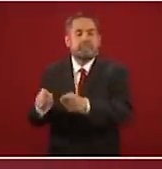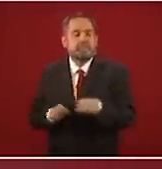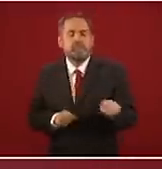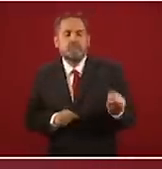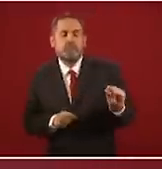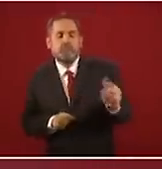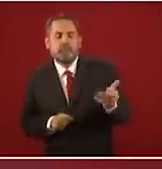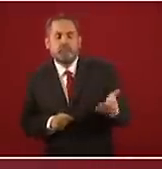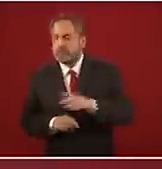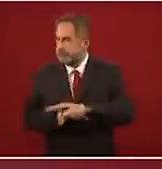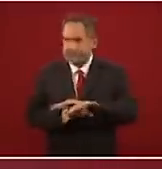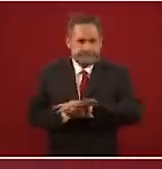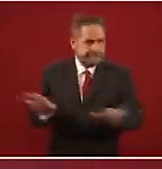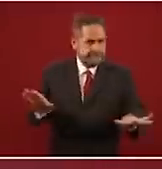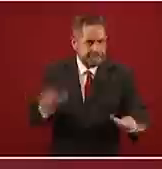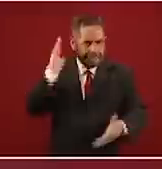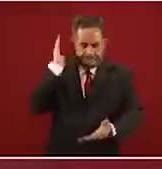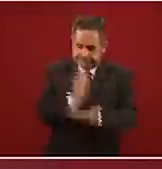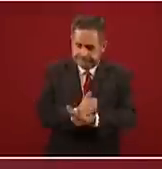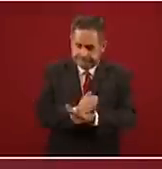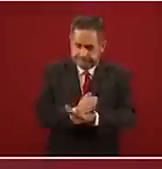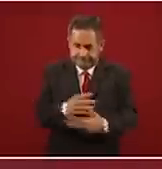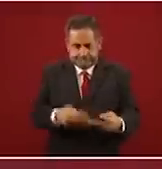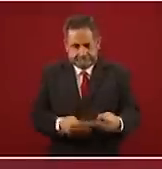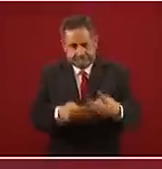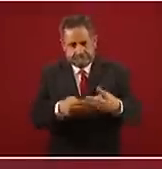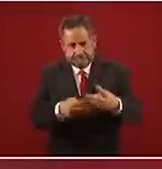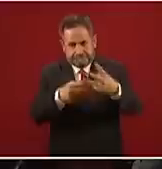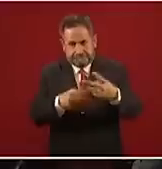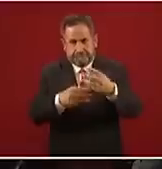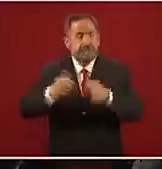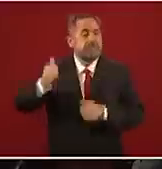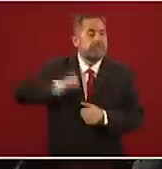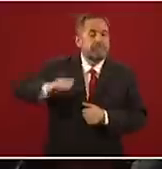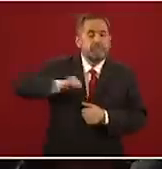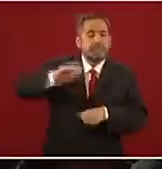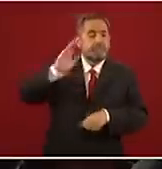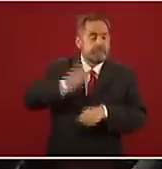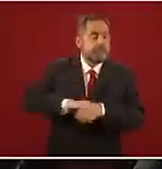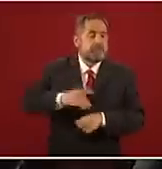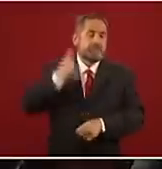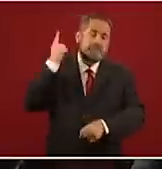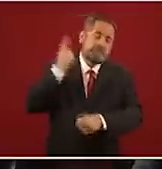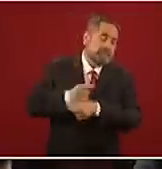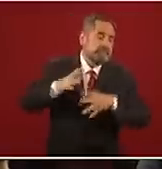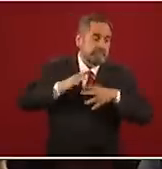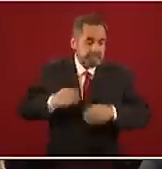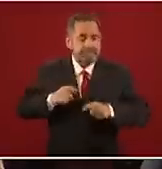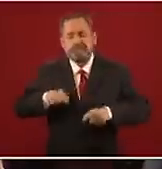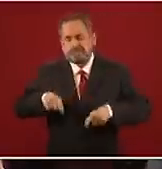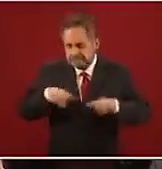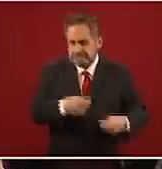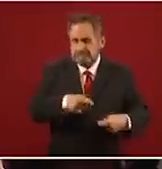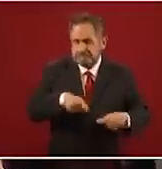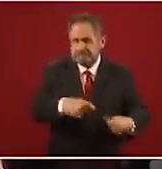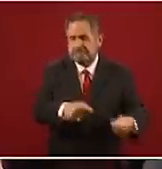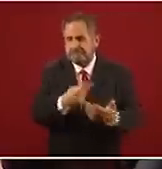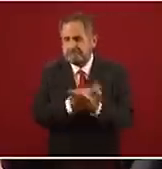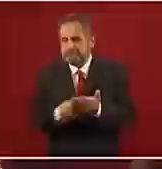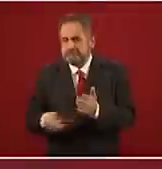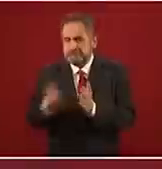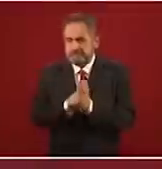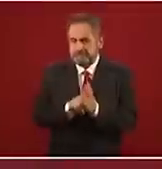se terminó. Ahora, por antigüedad, vamos a comenzar con un